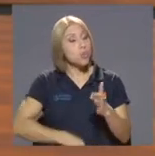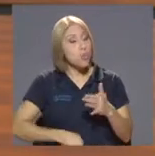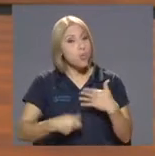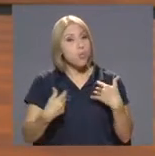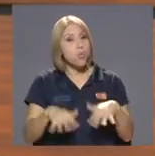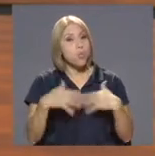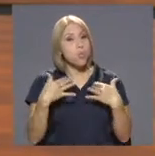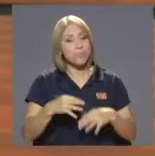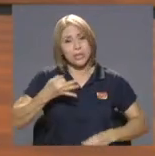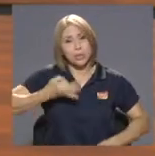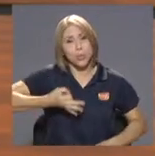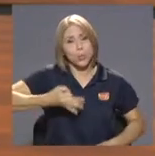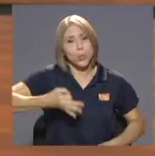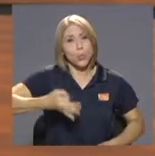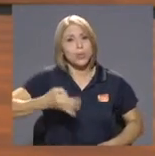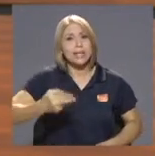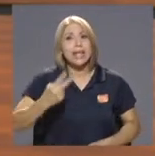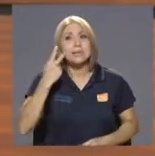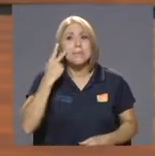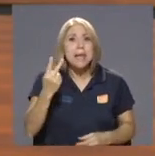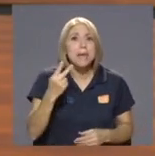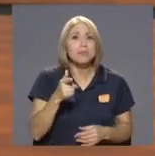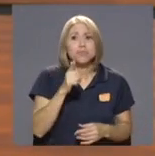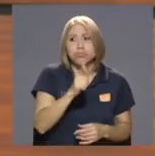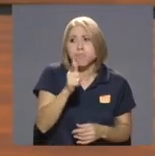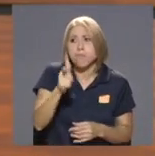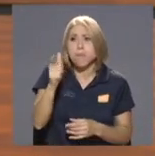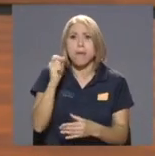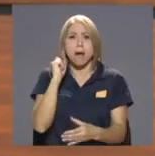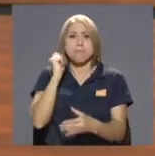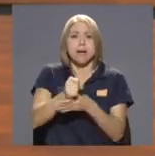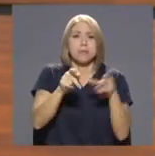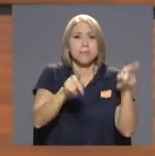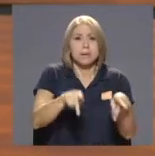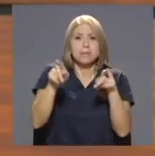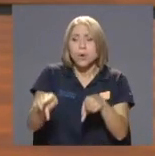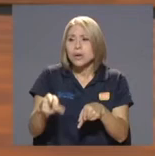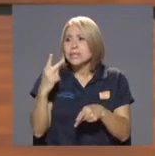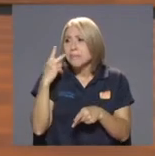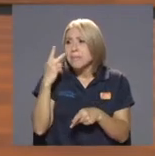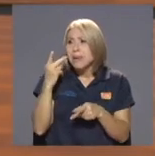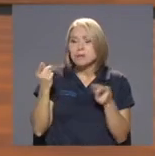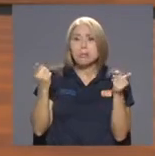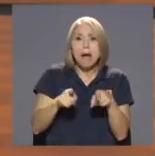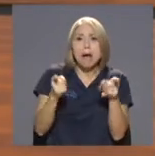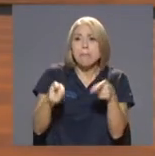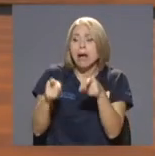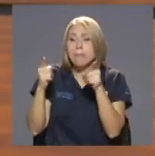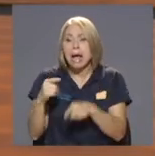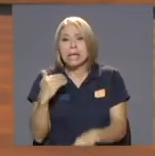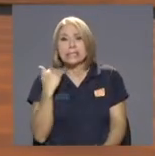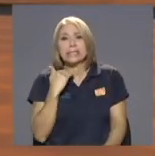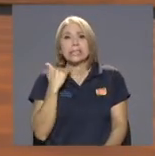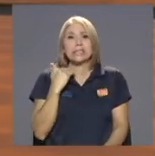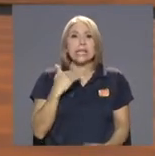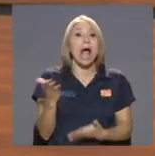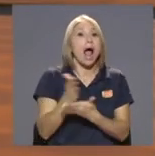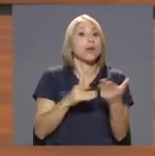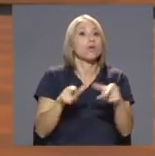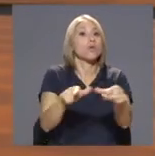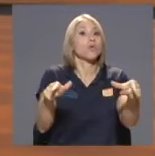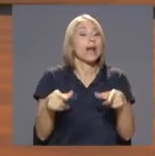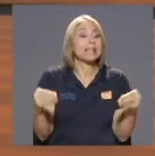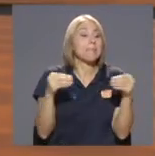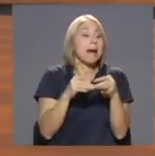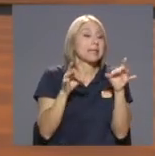días vemos ajustes de cuentas, todos los días vemos situaciones en todo el país. Hay algunas zonas evidentemente más calientes, como se les llama, que